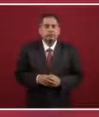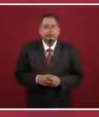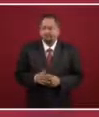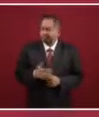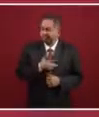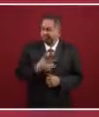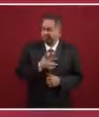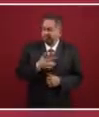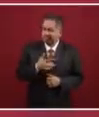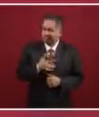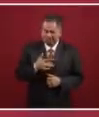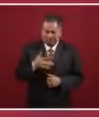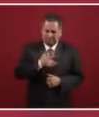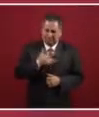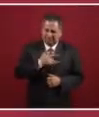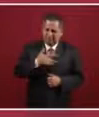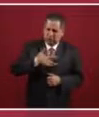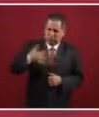me dolió